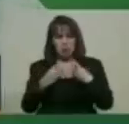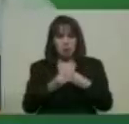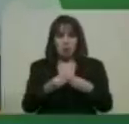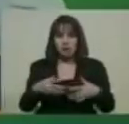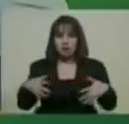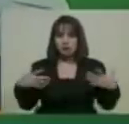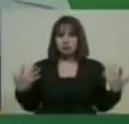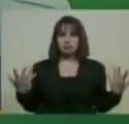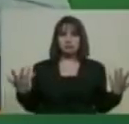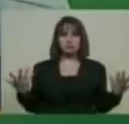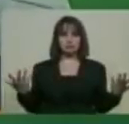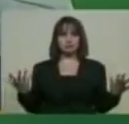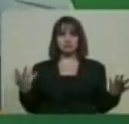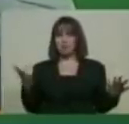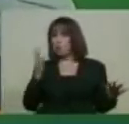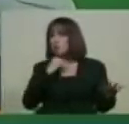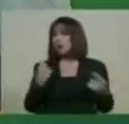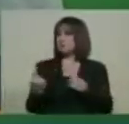sin mando